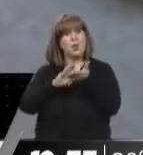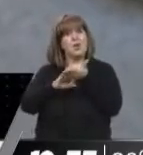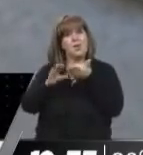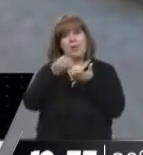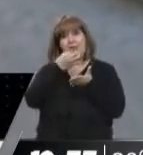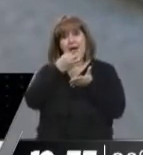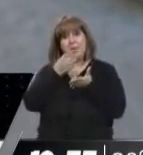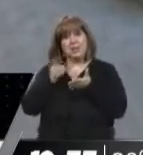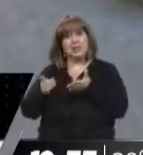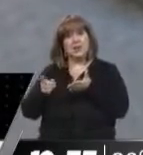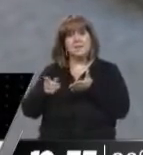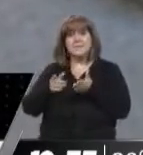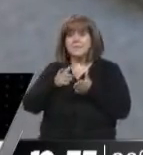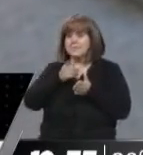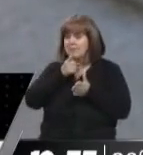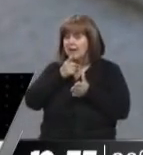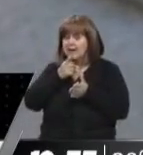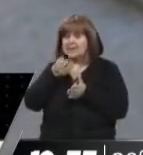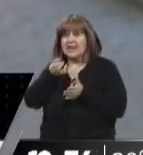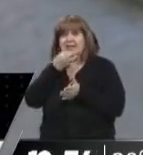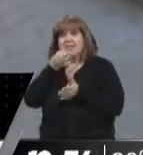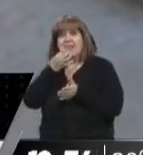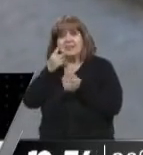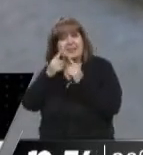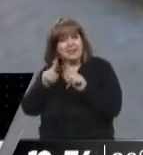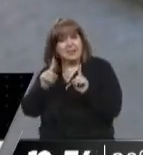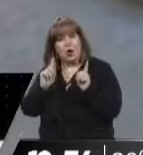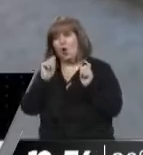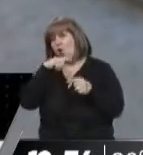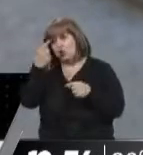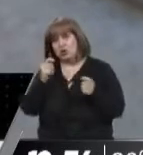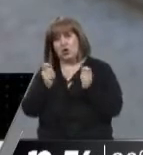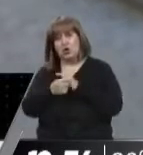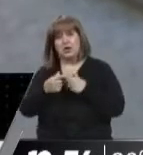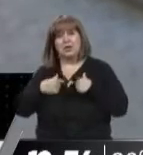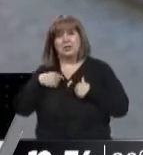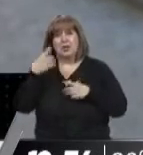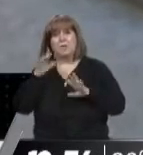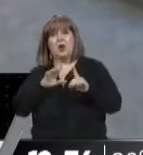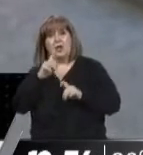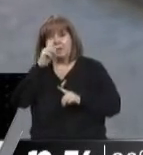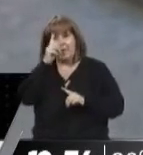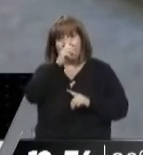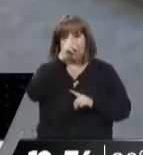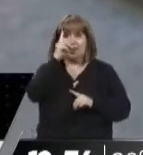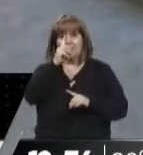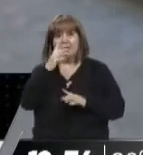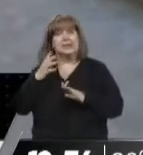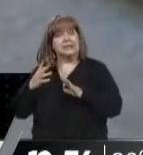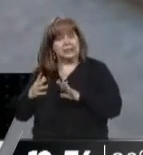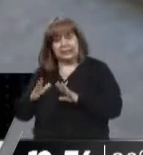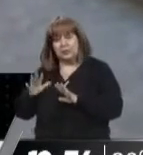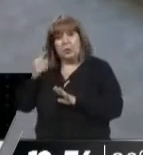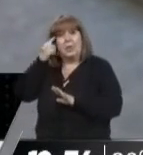por ahí me decían, es el cambio de medicamentos, lo que Marciano se mareaba y